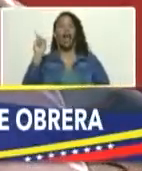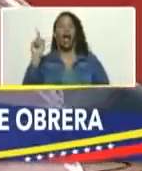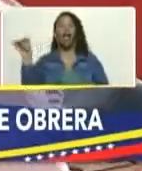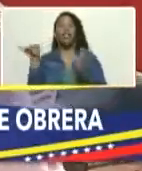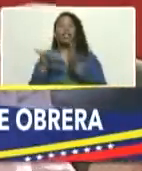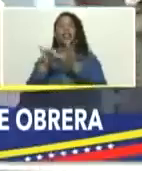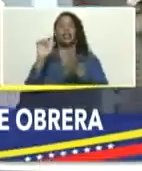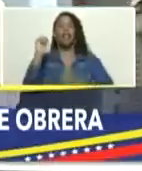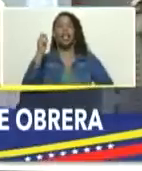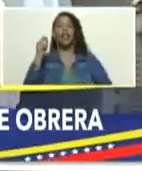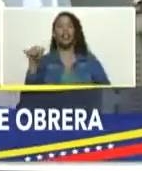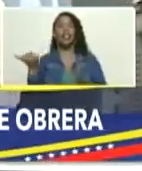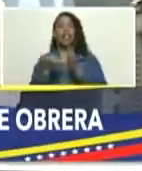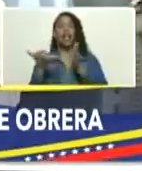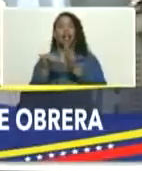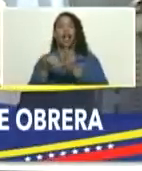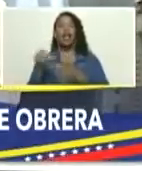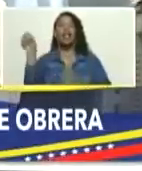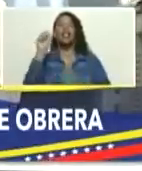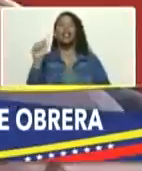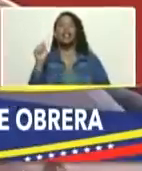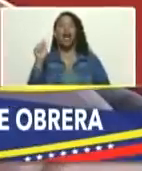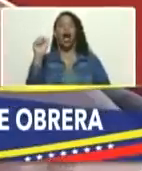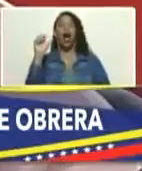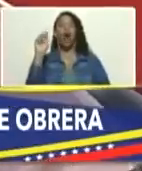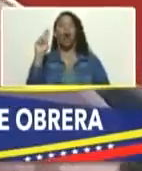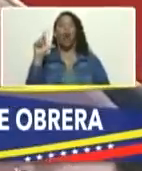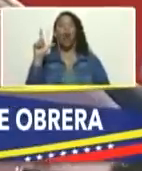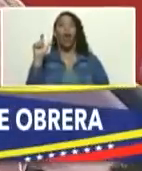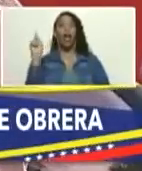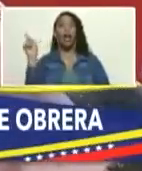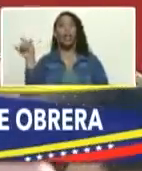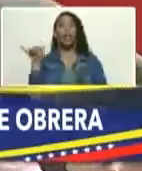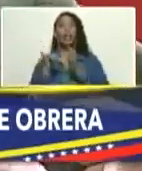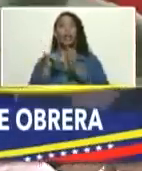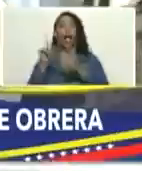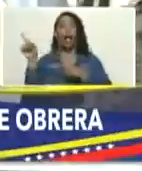Saúl Ñáñez de Yare, Ñáñez de Yare.